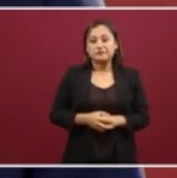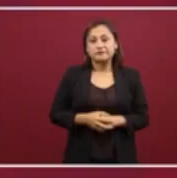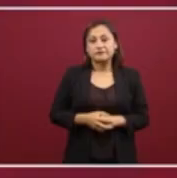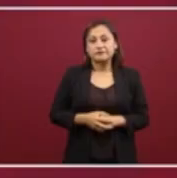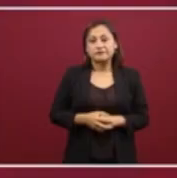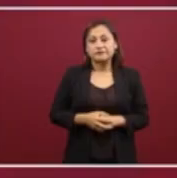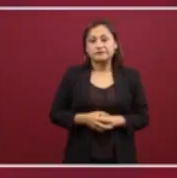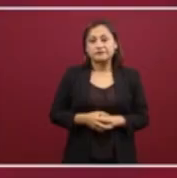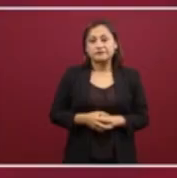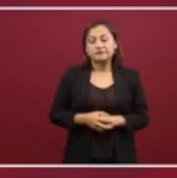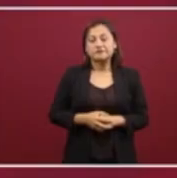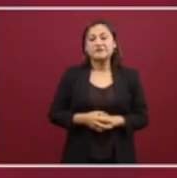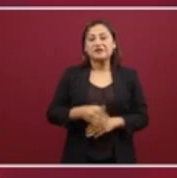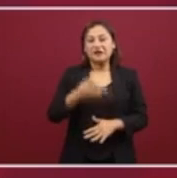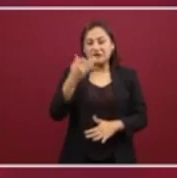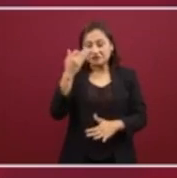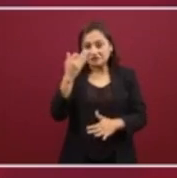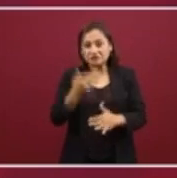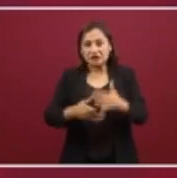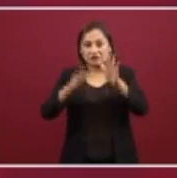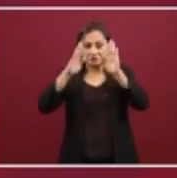analizan las causas,